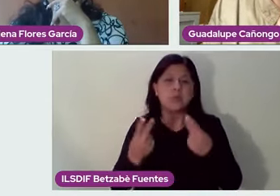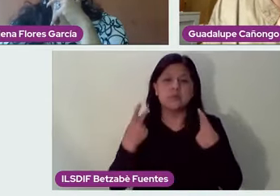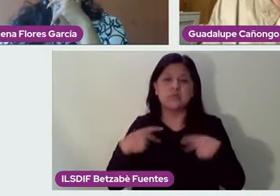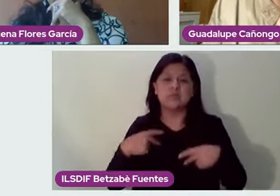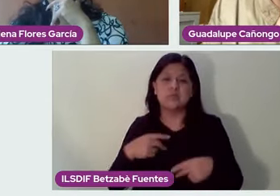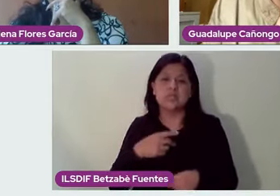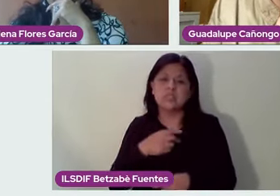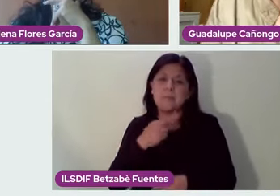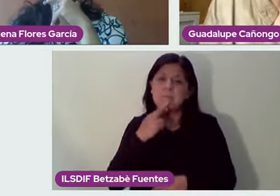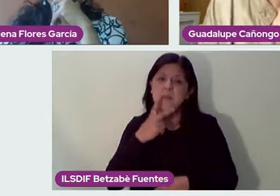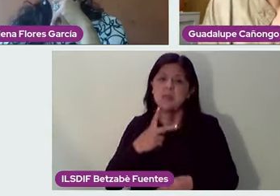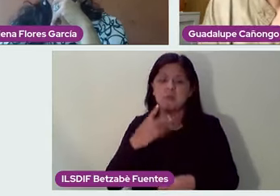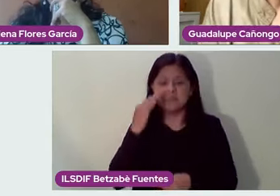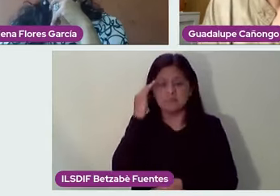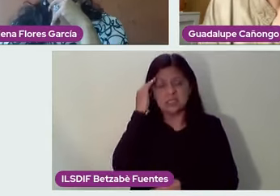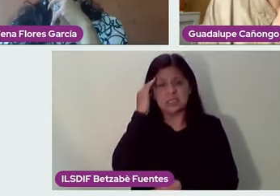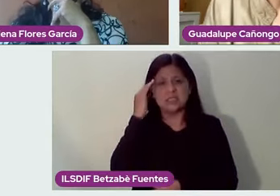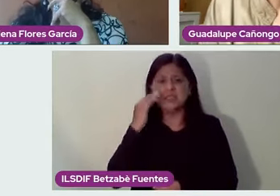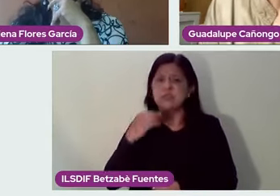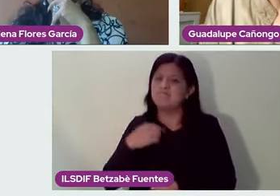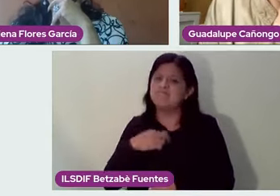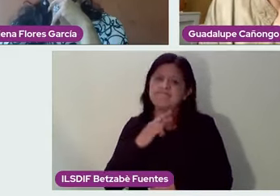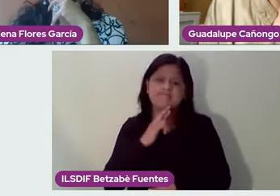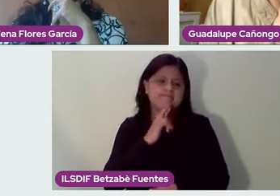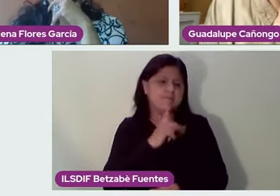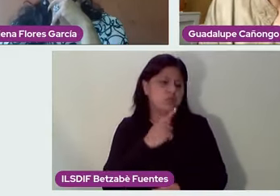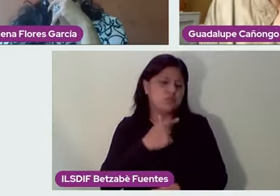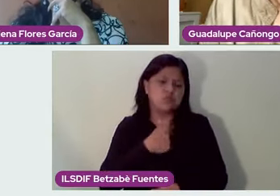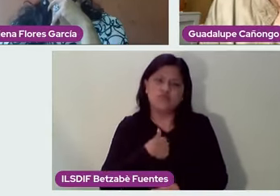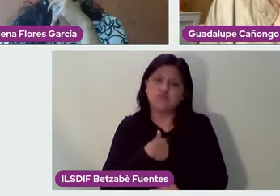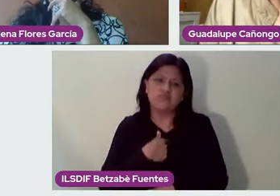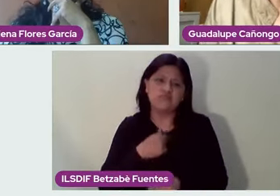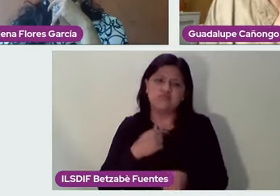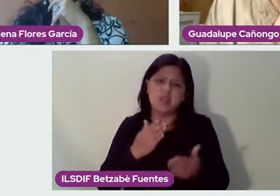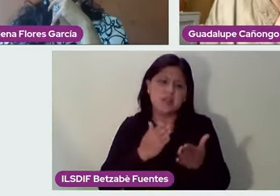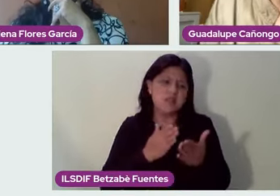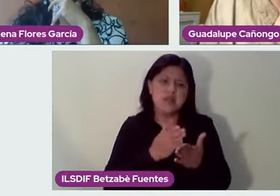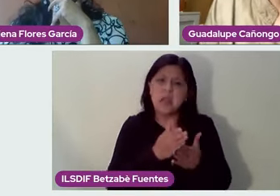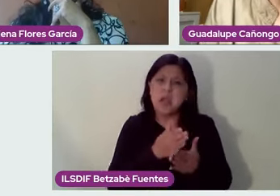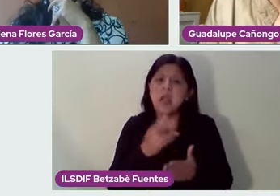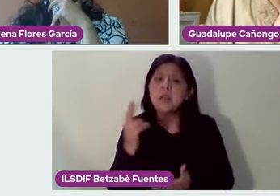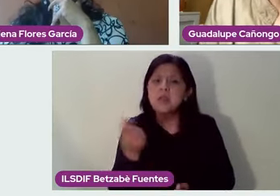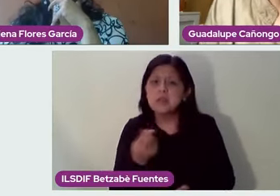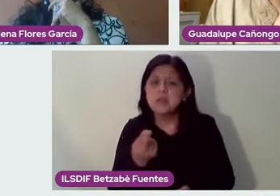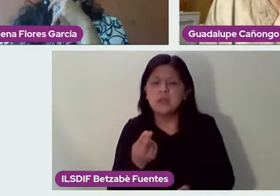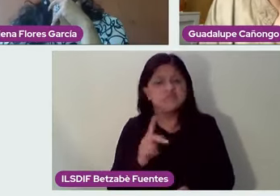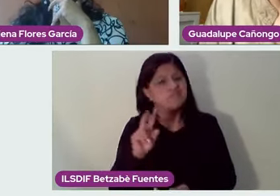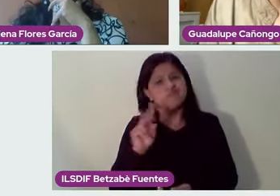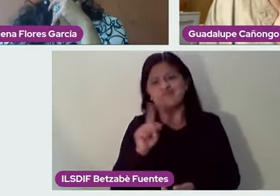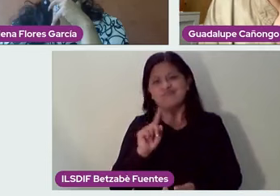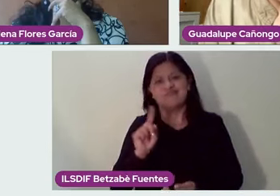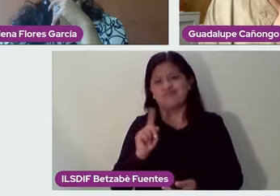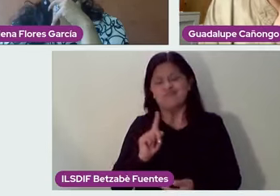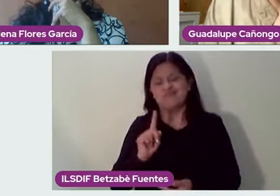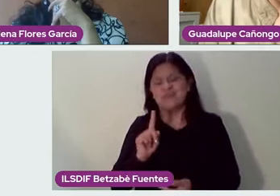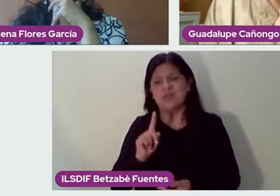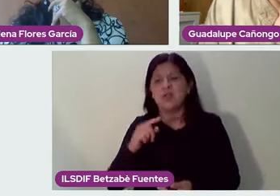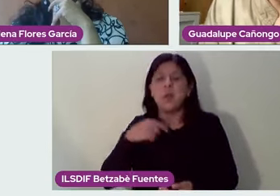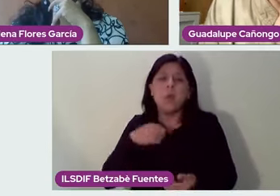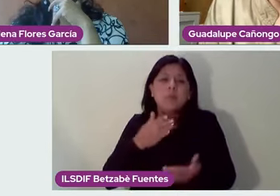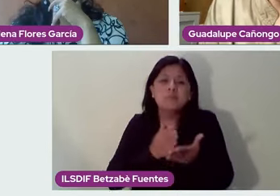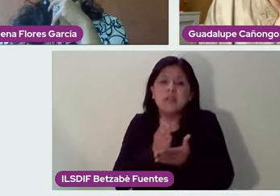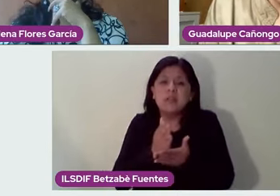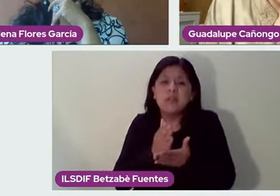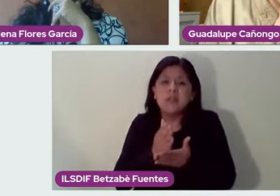salgo. No, mejor ya no voy a este tipo de lugares. Y estamos generando con eso una cierta condición